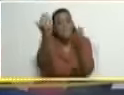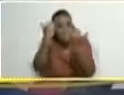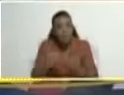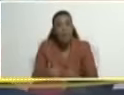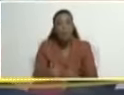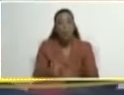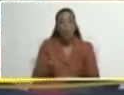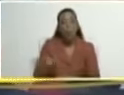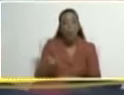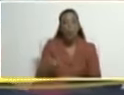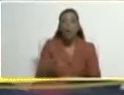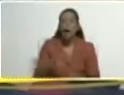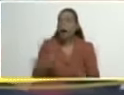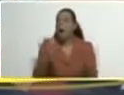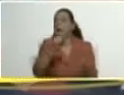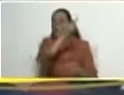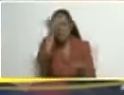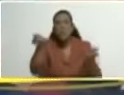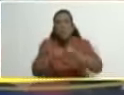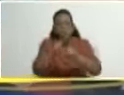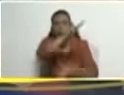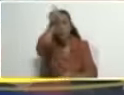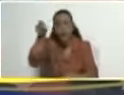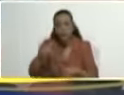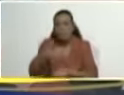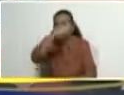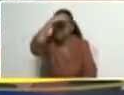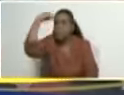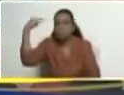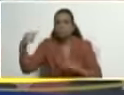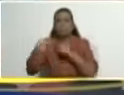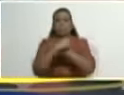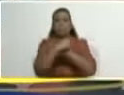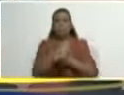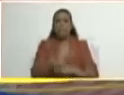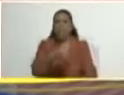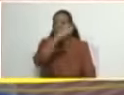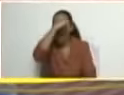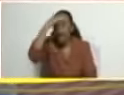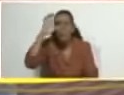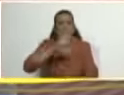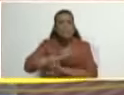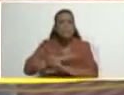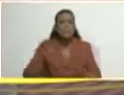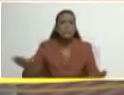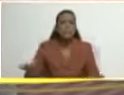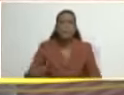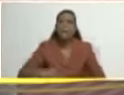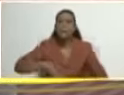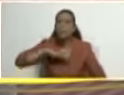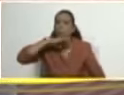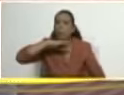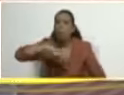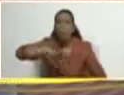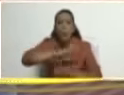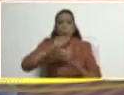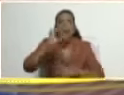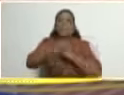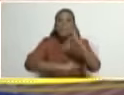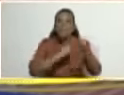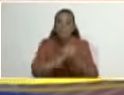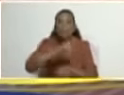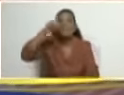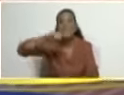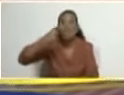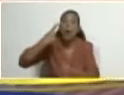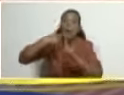y que han dicho basta, ya basta de chantaje en los Estados Unidos. El mercado internacional